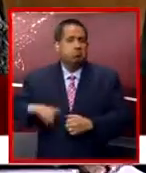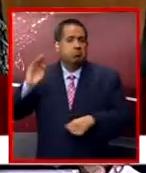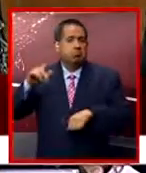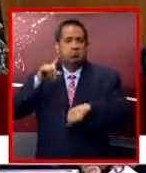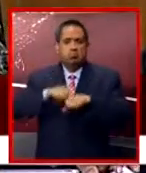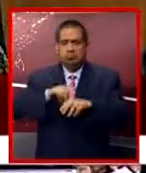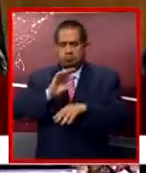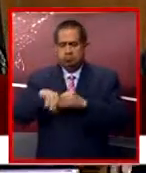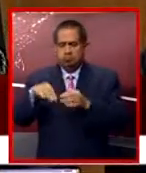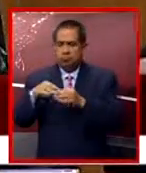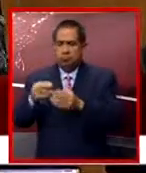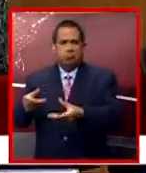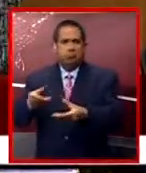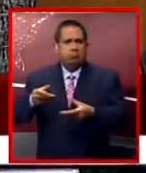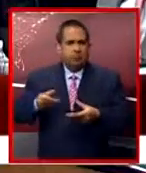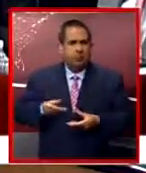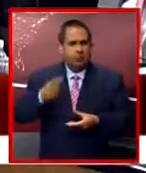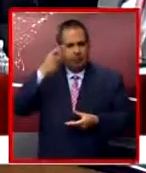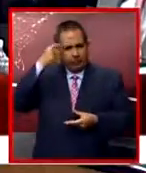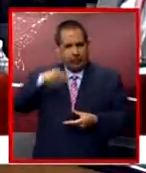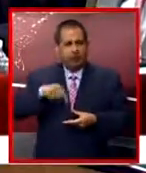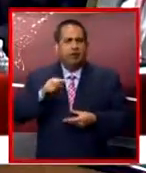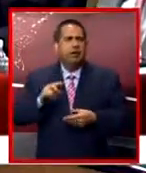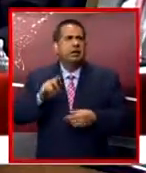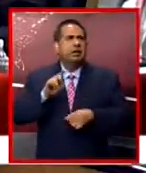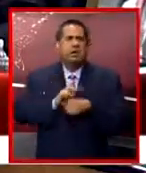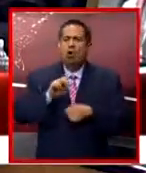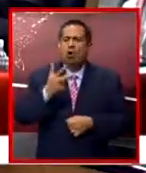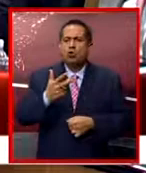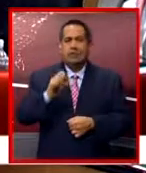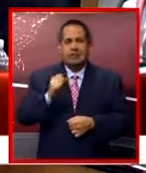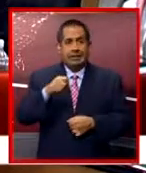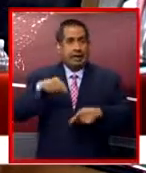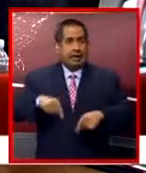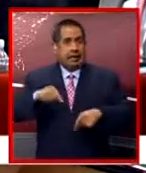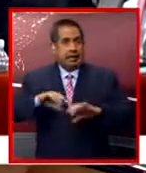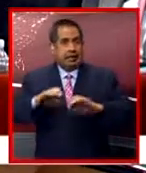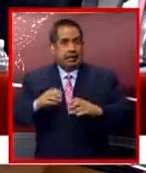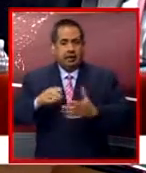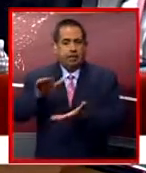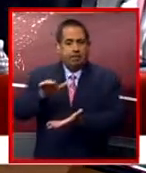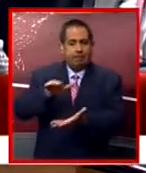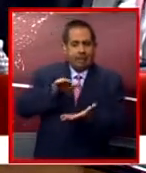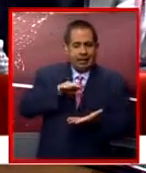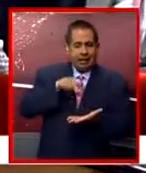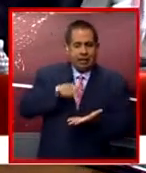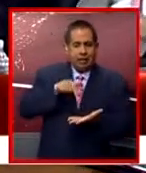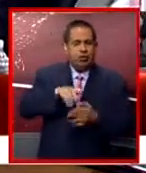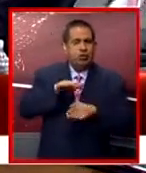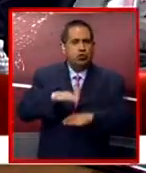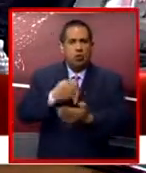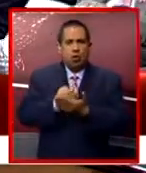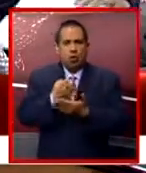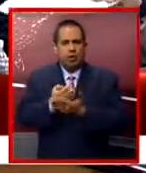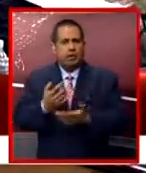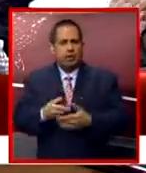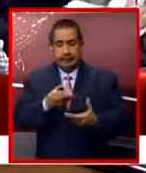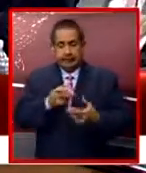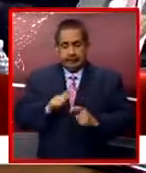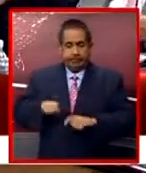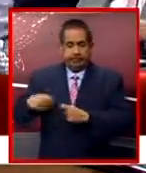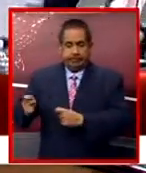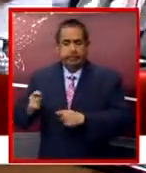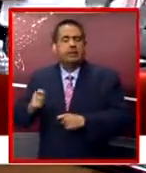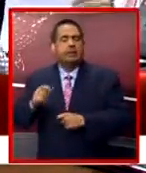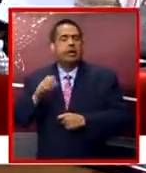federal entregó al Congreso de la Unión el 8 de septiembre el paquete económico 2018, el cual fue entregado a la Cámara de Diputados por